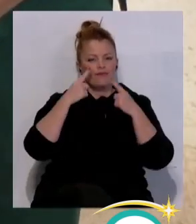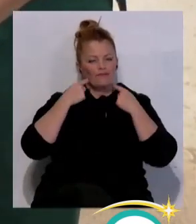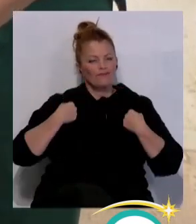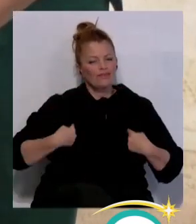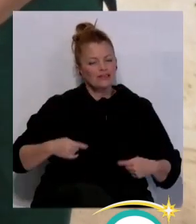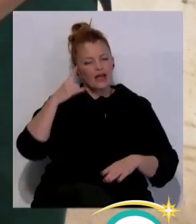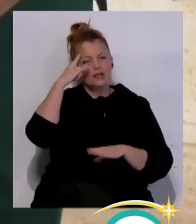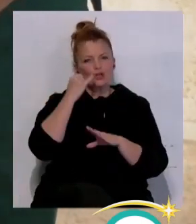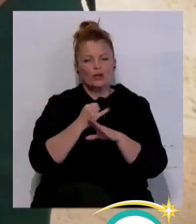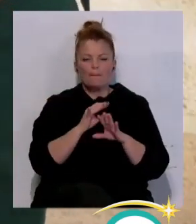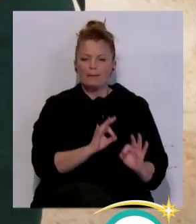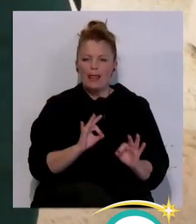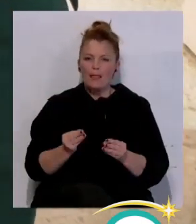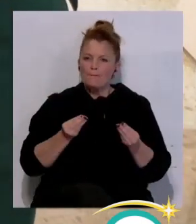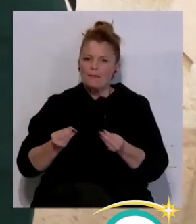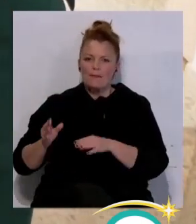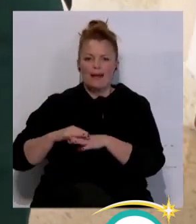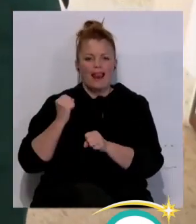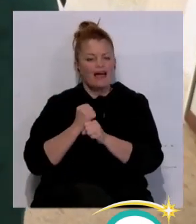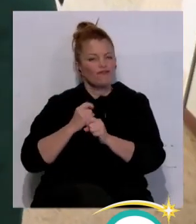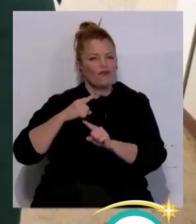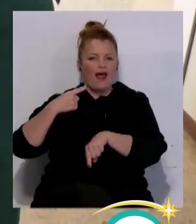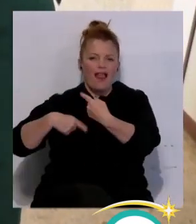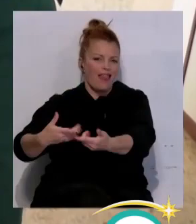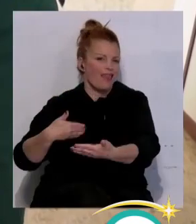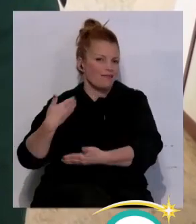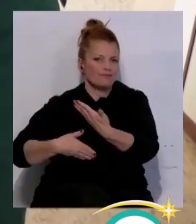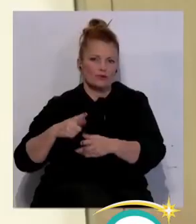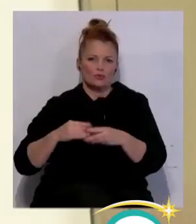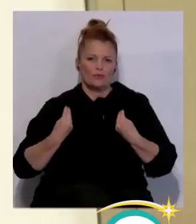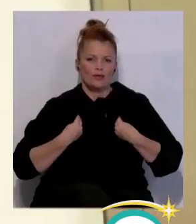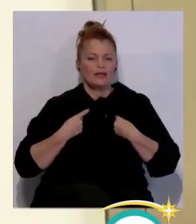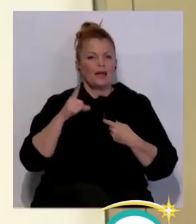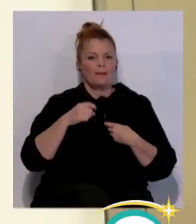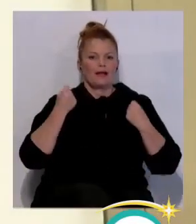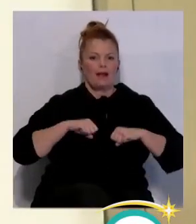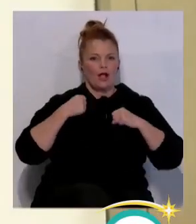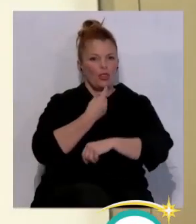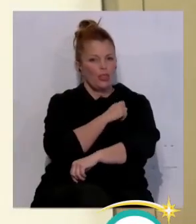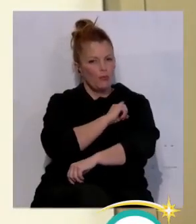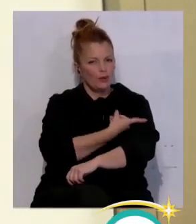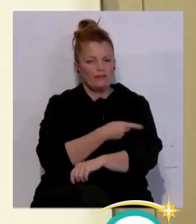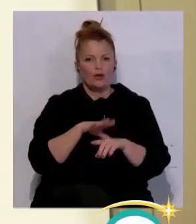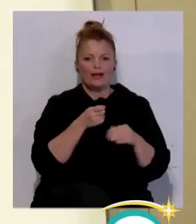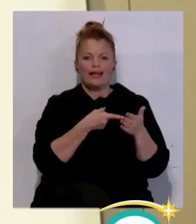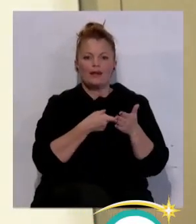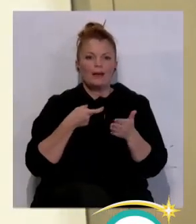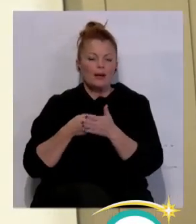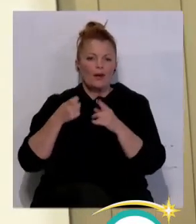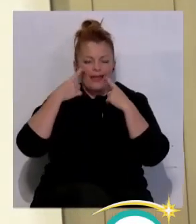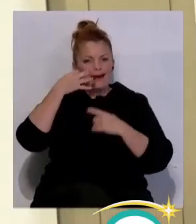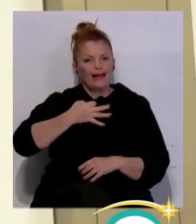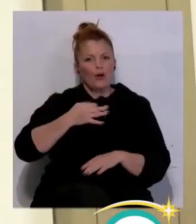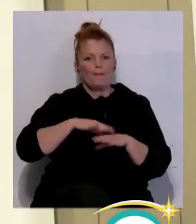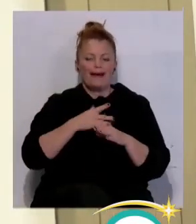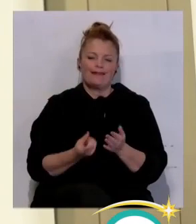y psicológicamente para el desempeño laboral o la reactivación de su práctica deportiva, con la eliminación de los factores de riesgo para